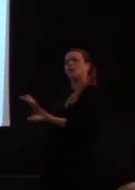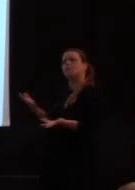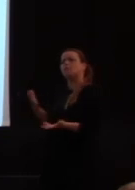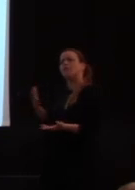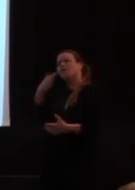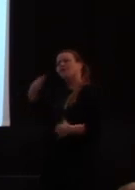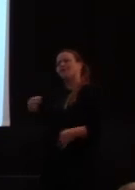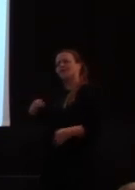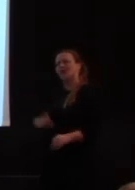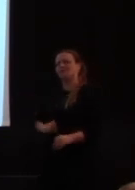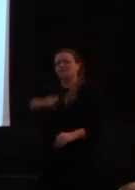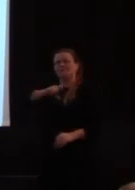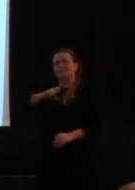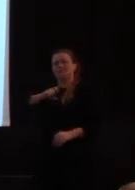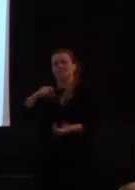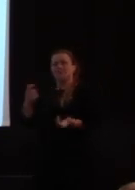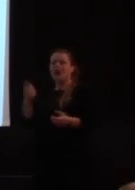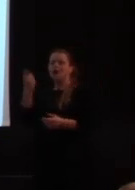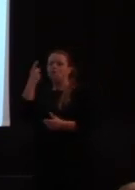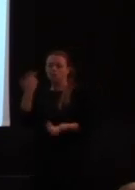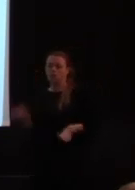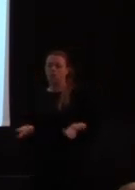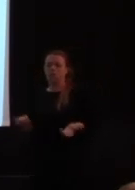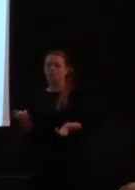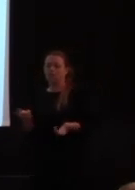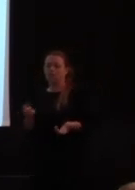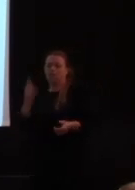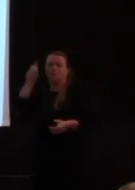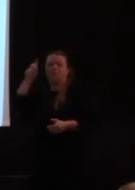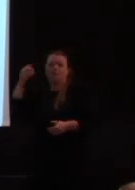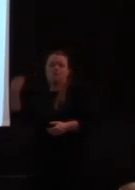sentirse mejor, que es un poco lo que viene de la empresa de los estudiantes.